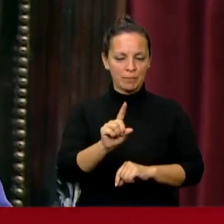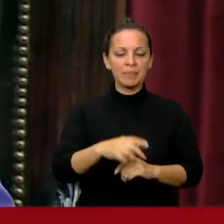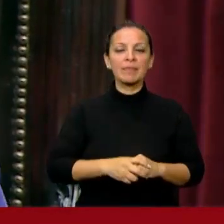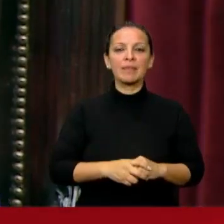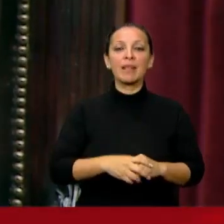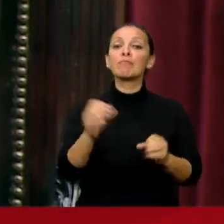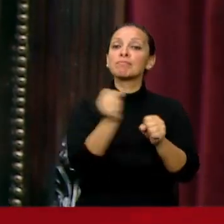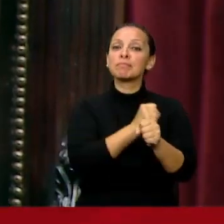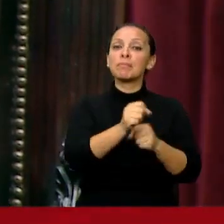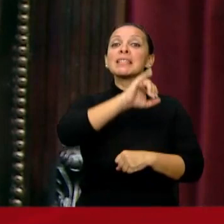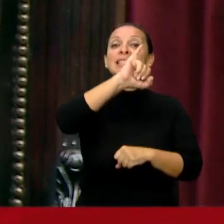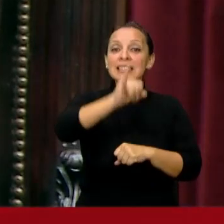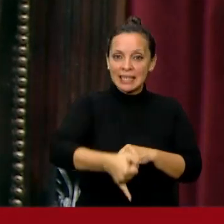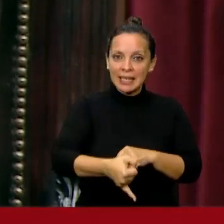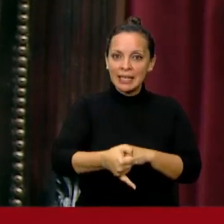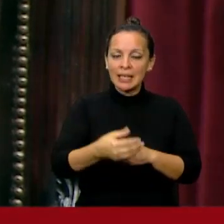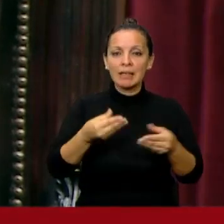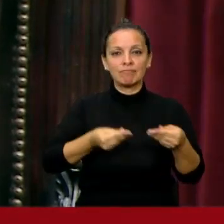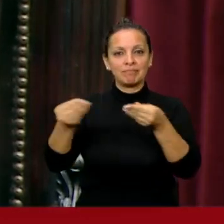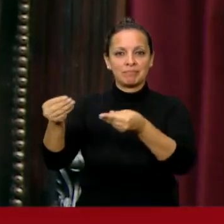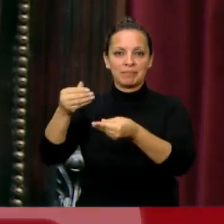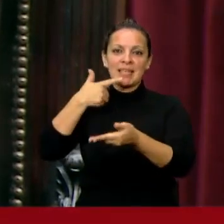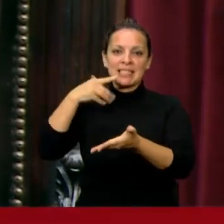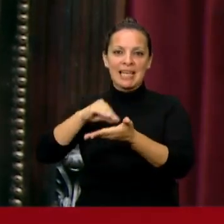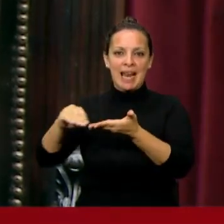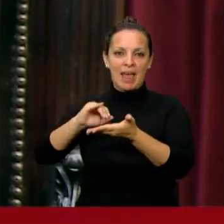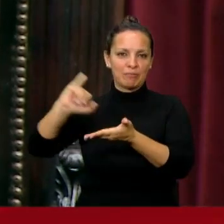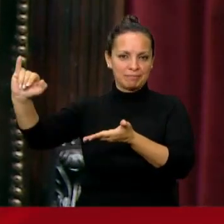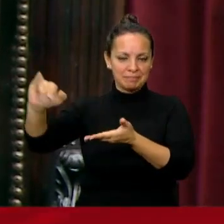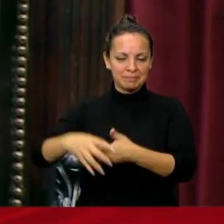resulta afirmativa, se comunicará al Honorable Senado.